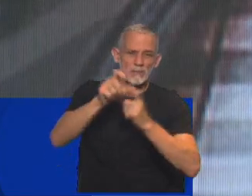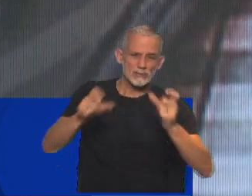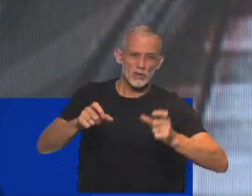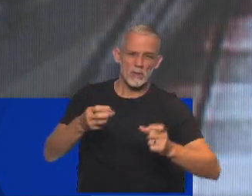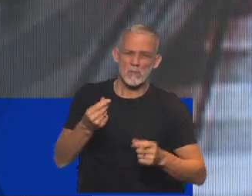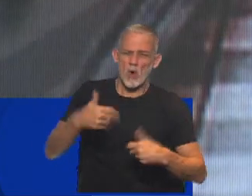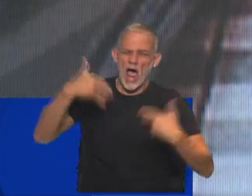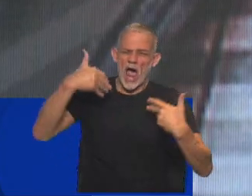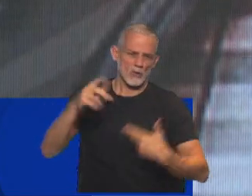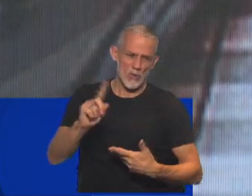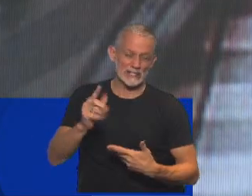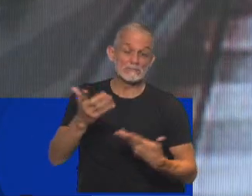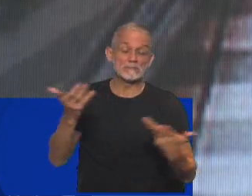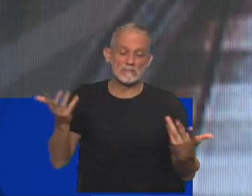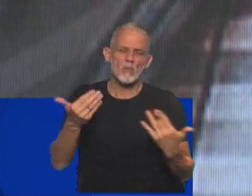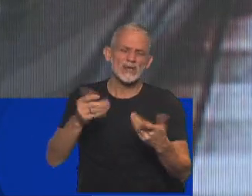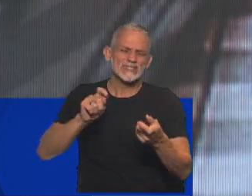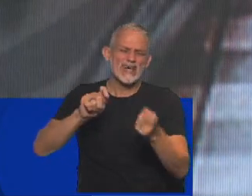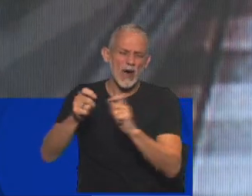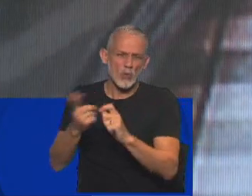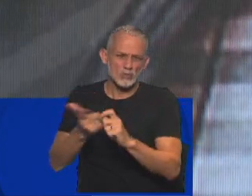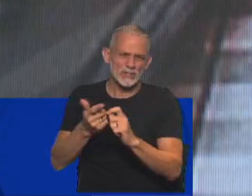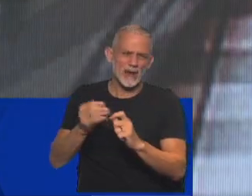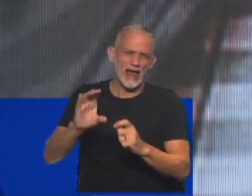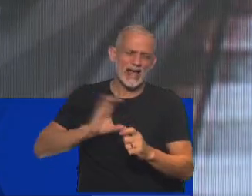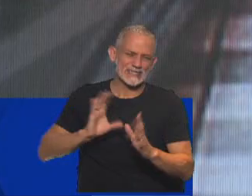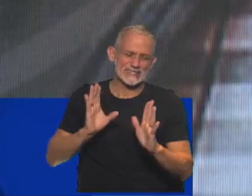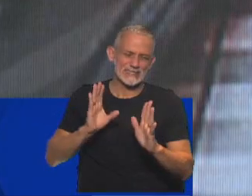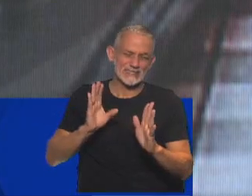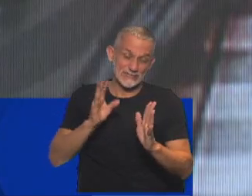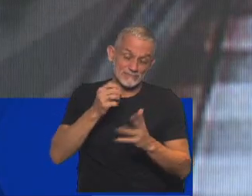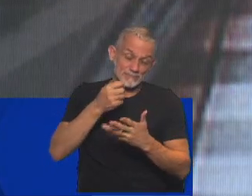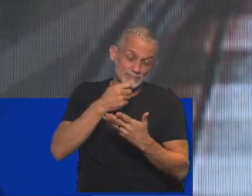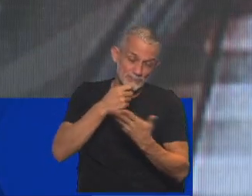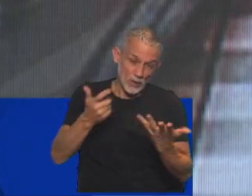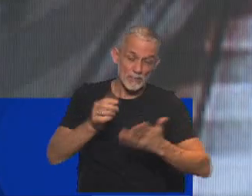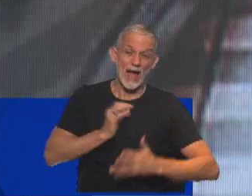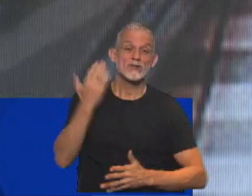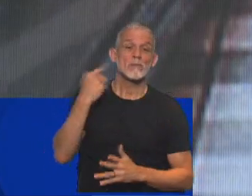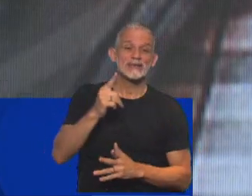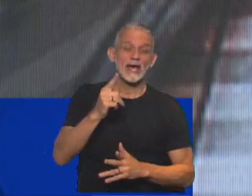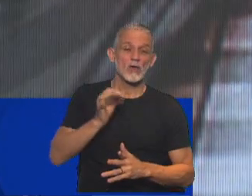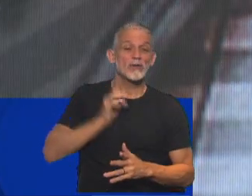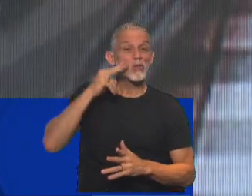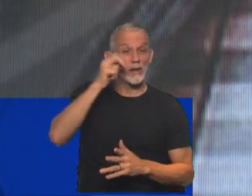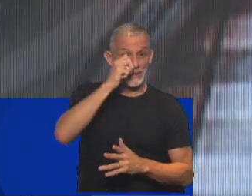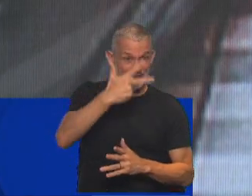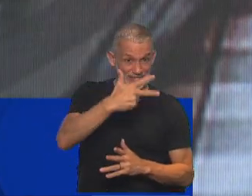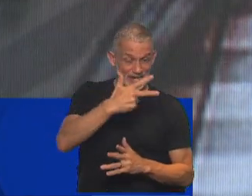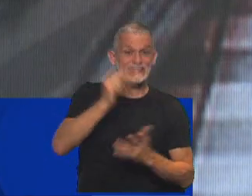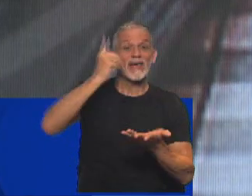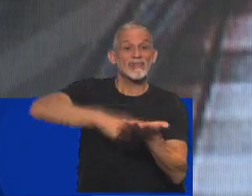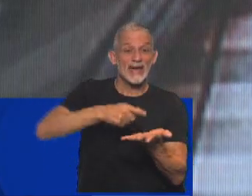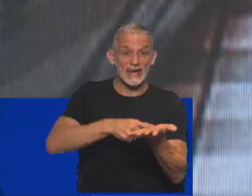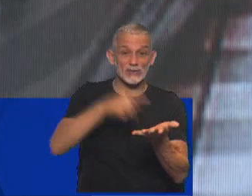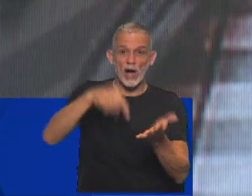puede haber algún tipo de ajuste. El claro ejemplo es El año pasado, 2023, hubo unos decretos que